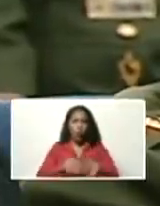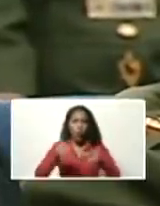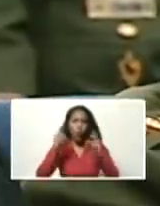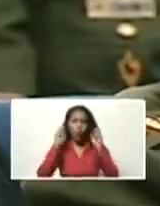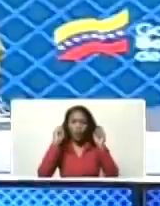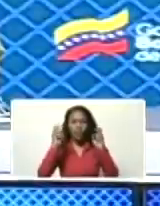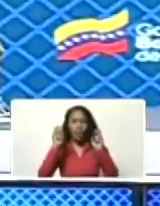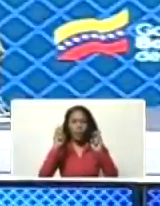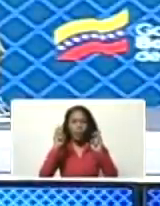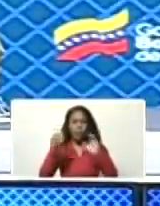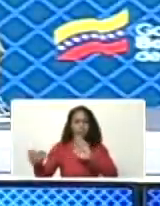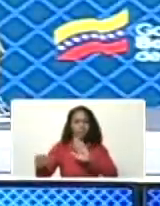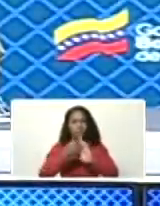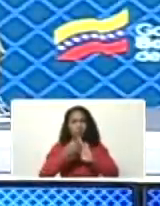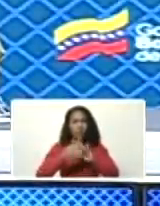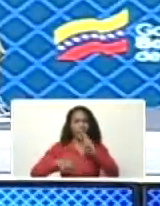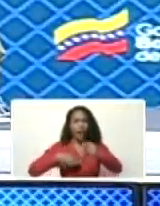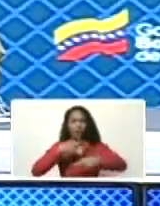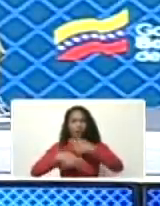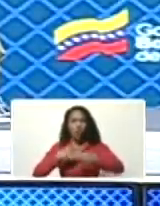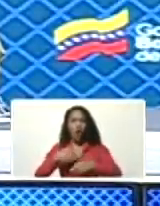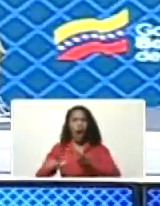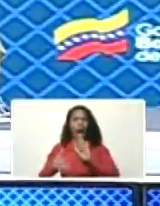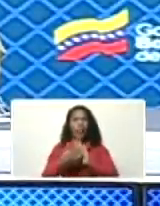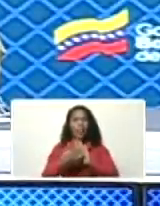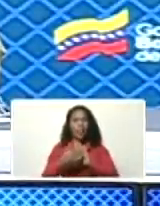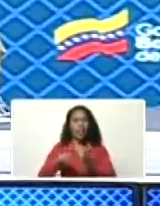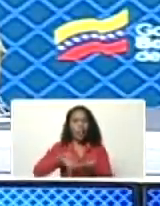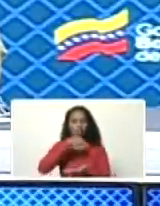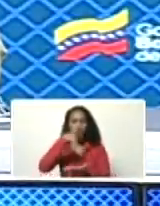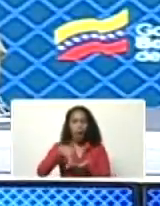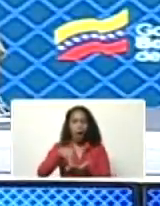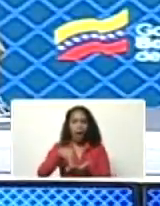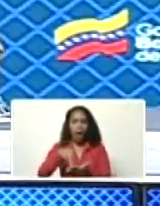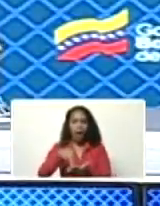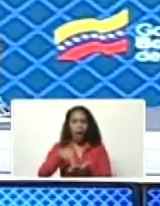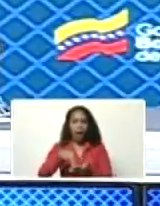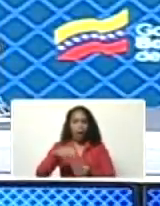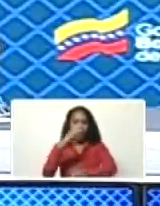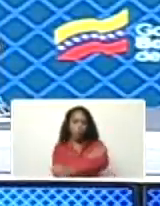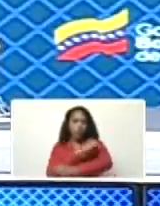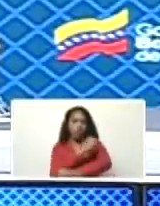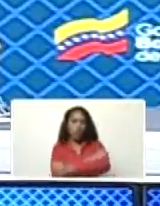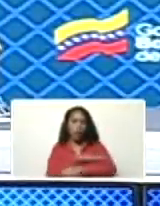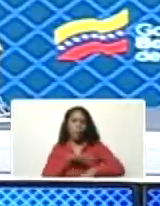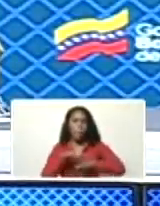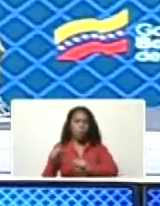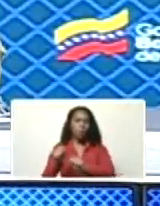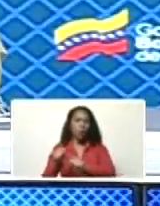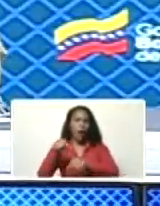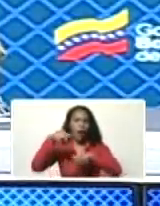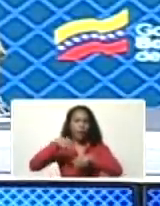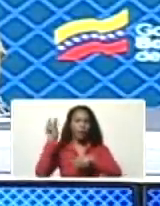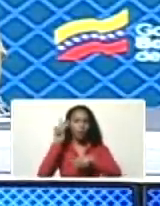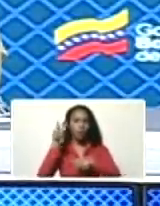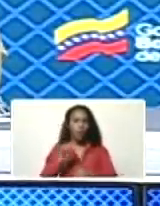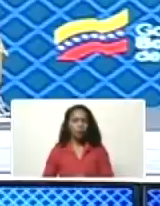fascista, contrarrevolucionario, antinacional, prooligárquico y proimperialista en